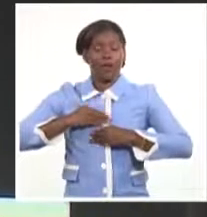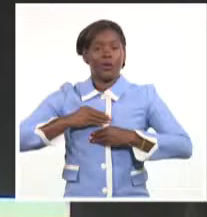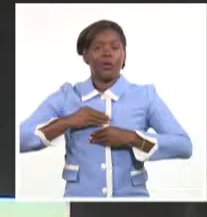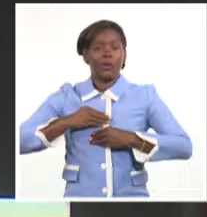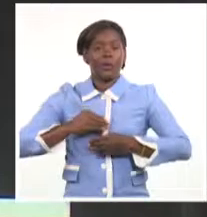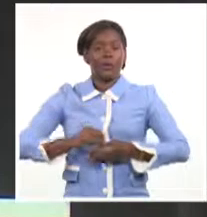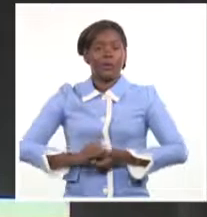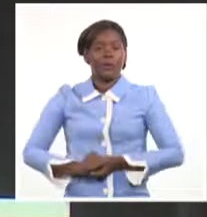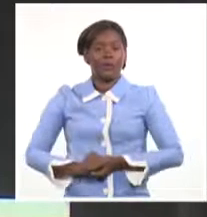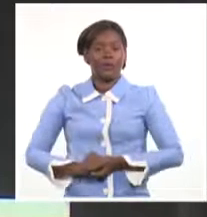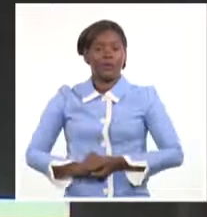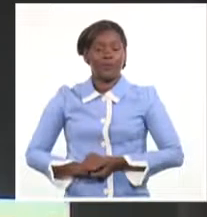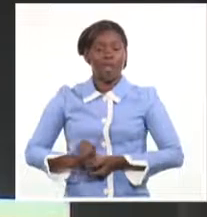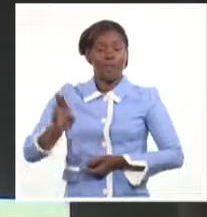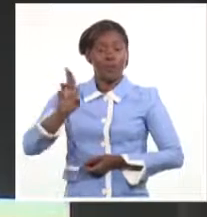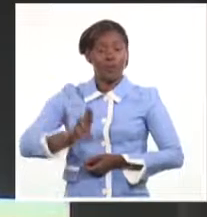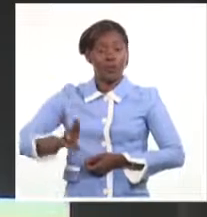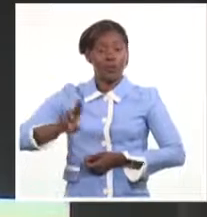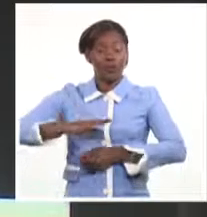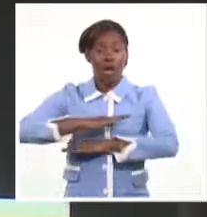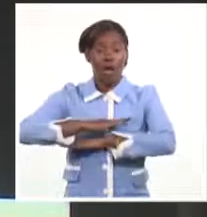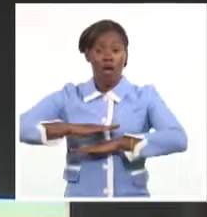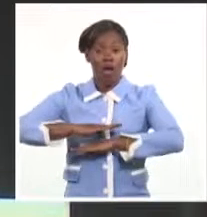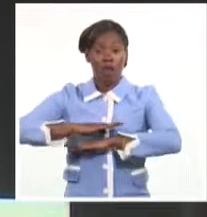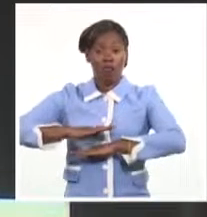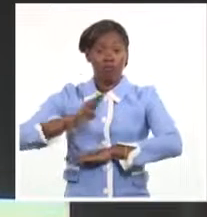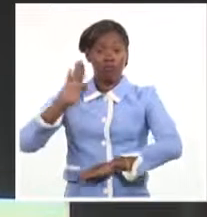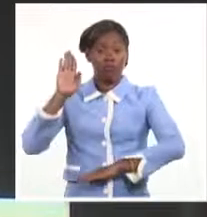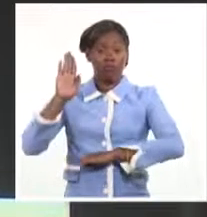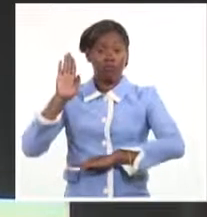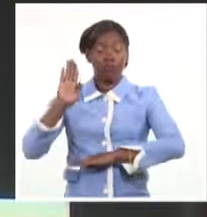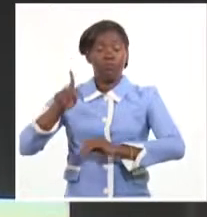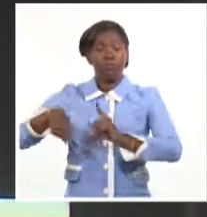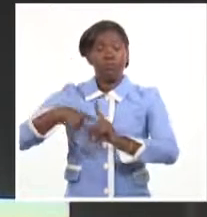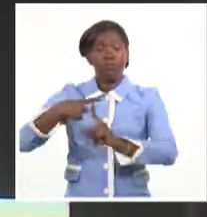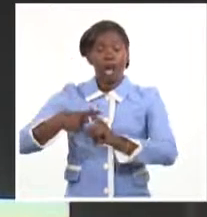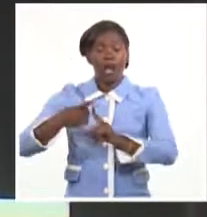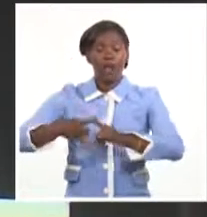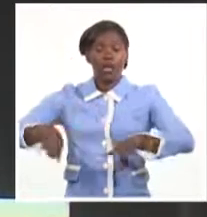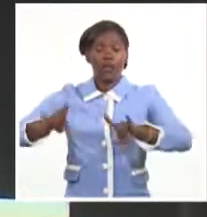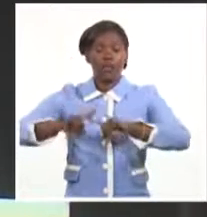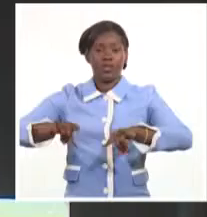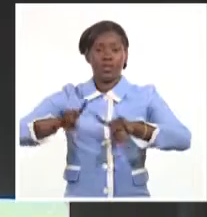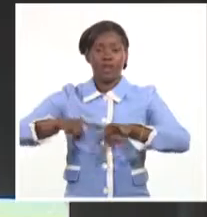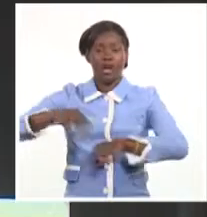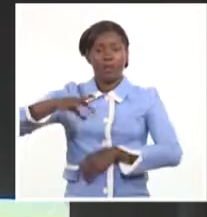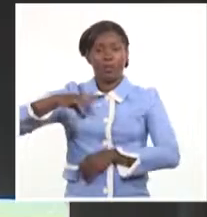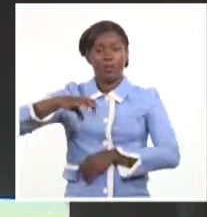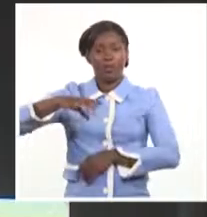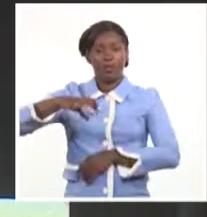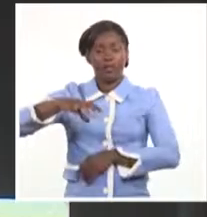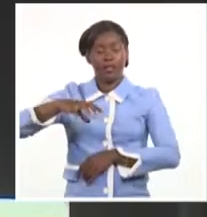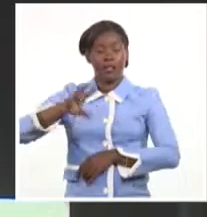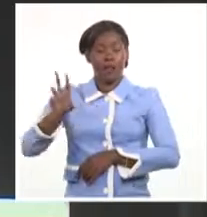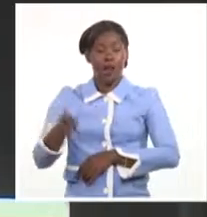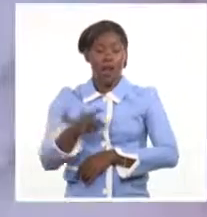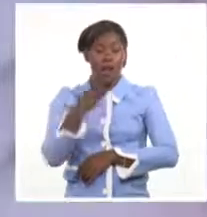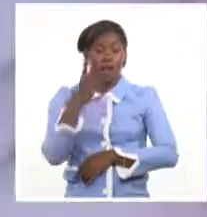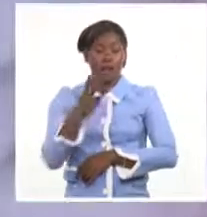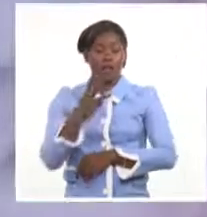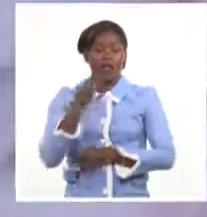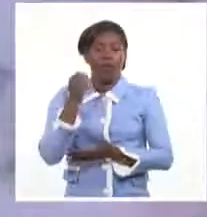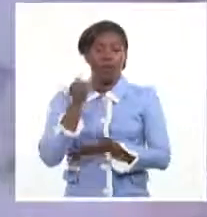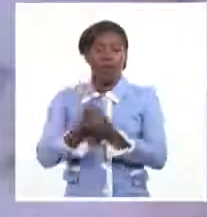la Facultad de Cultura Física Nancy Uranga Romagosa y de la Universidad de Pinar del Río Hermano Saiz Montes de